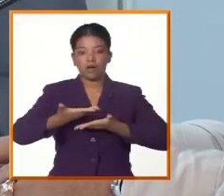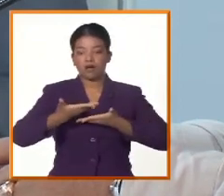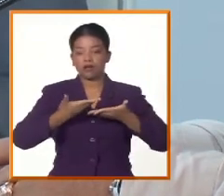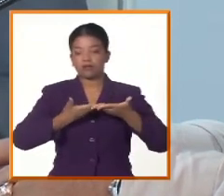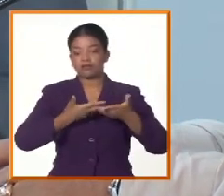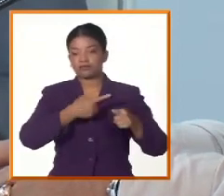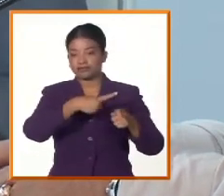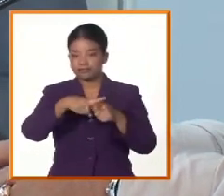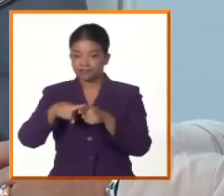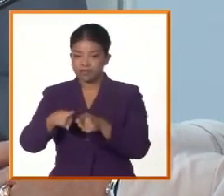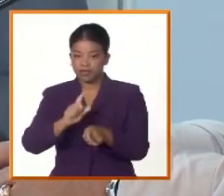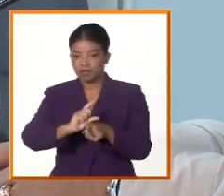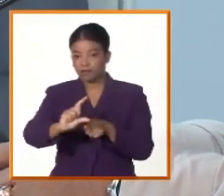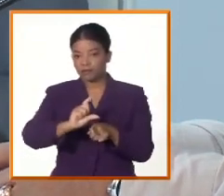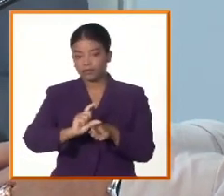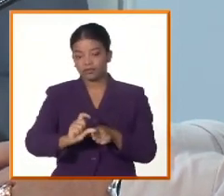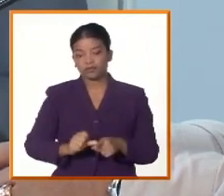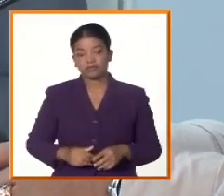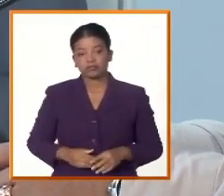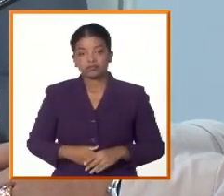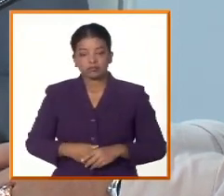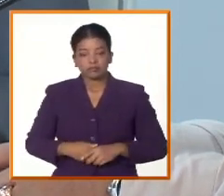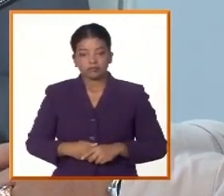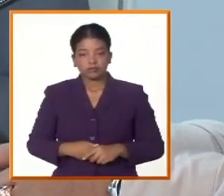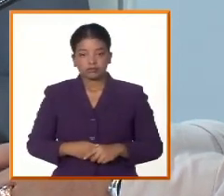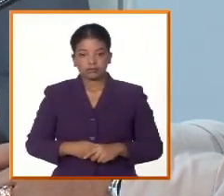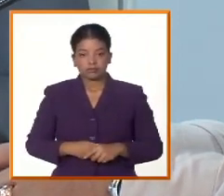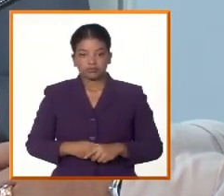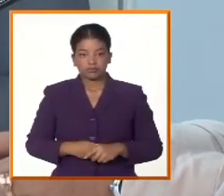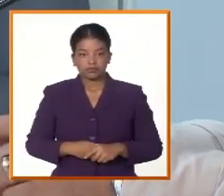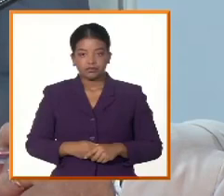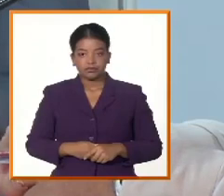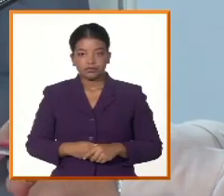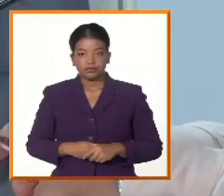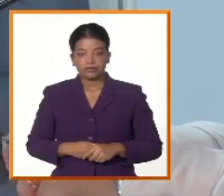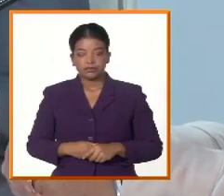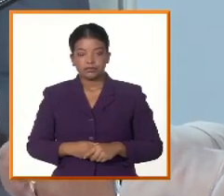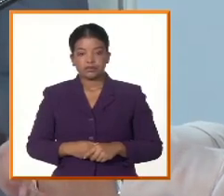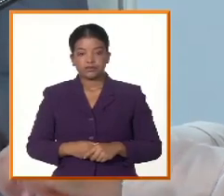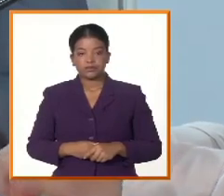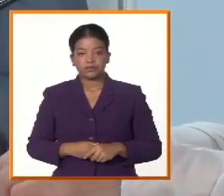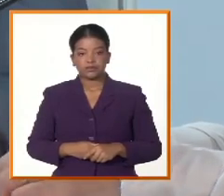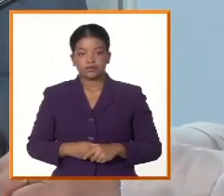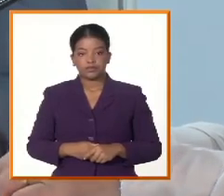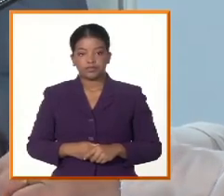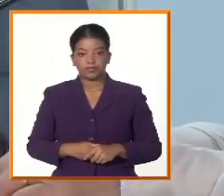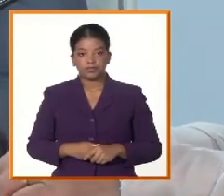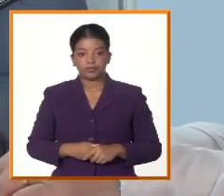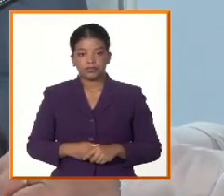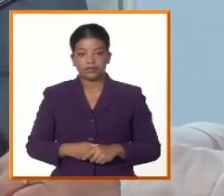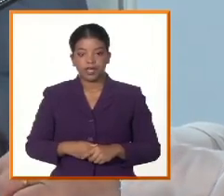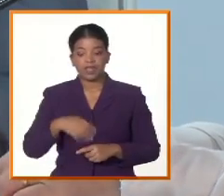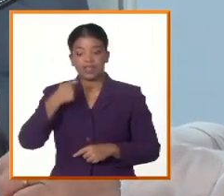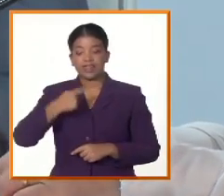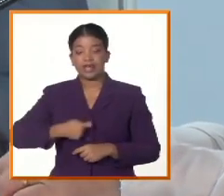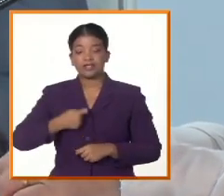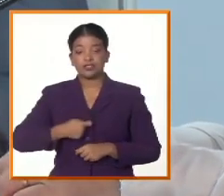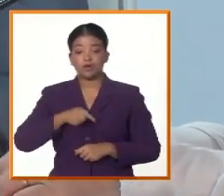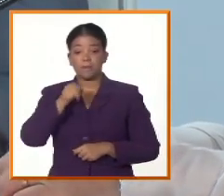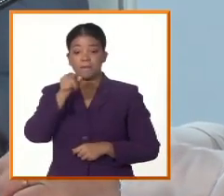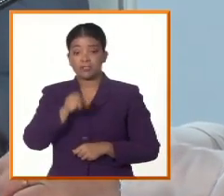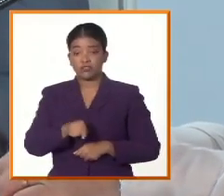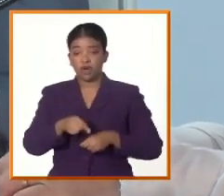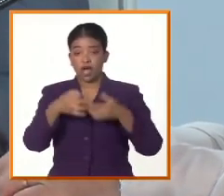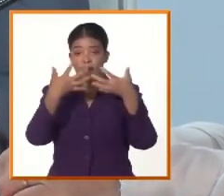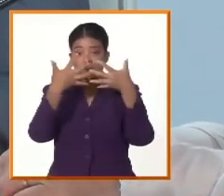agropecuarios que se definió como política que la contratación de los productos agropecuarios por parte de la industria productora productor Y eso es un tema que la